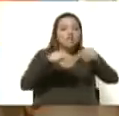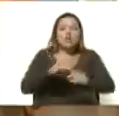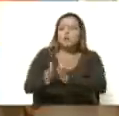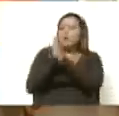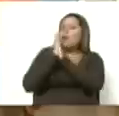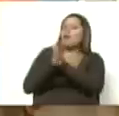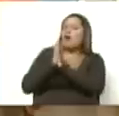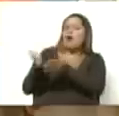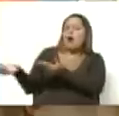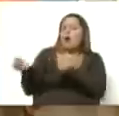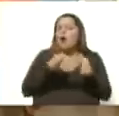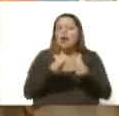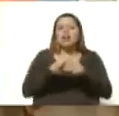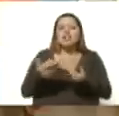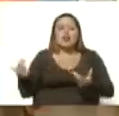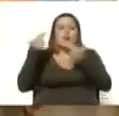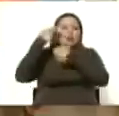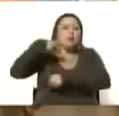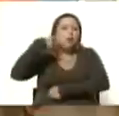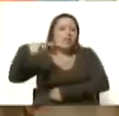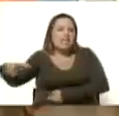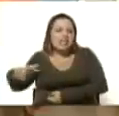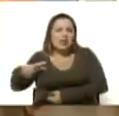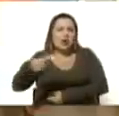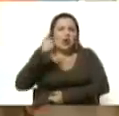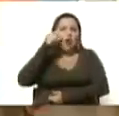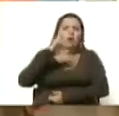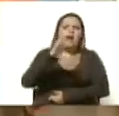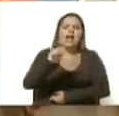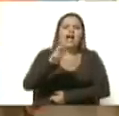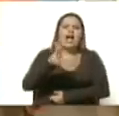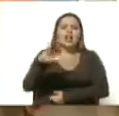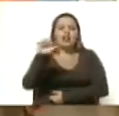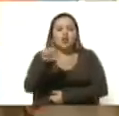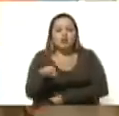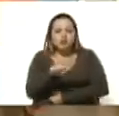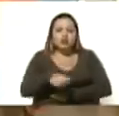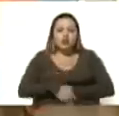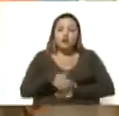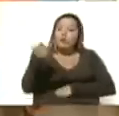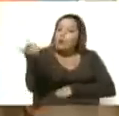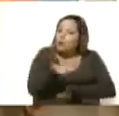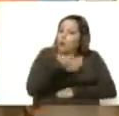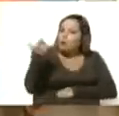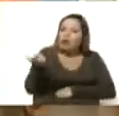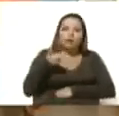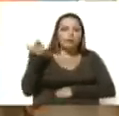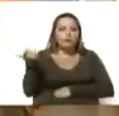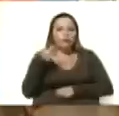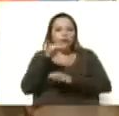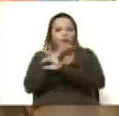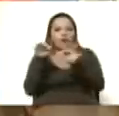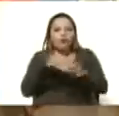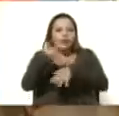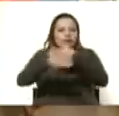Carlos Lam, secuestro político, y buscando sin lugar a dudas,